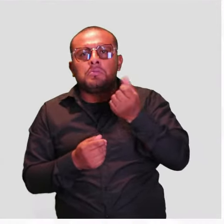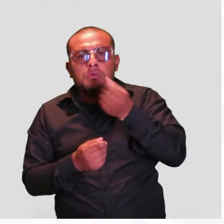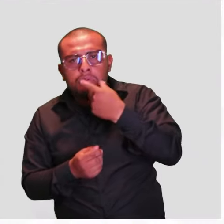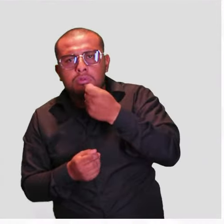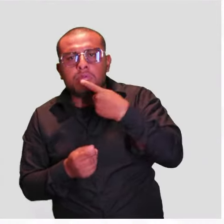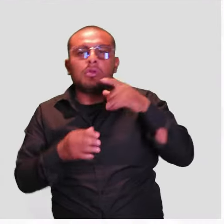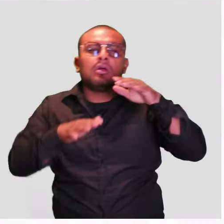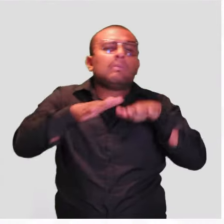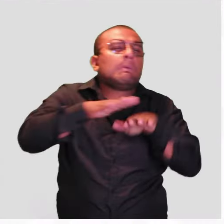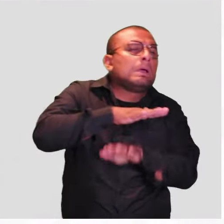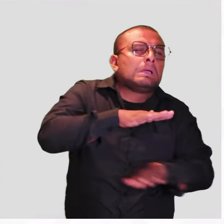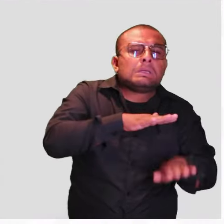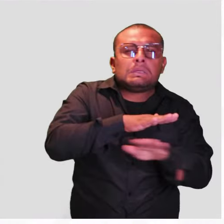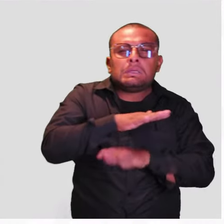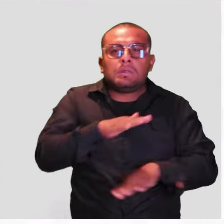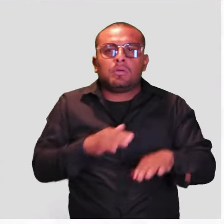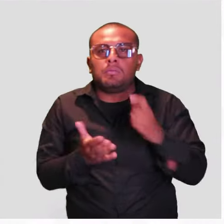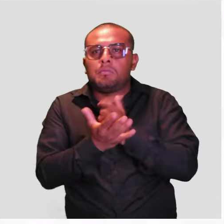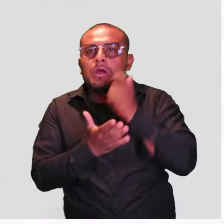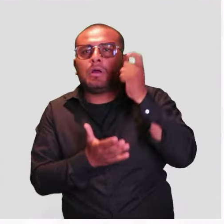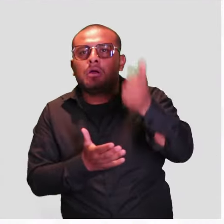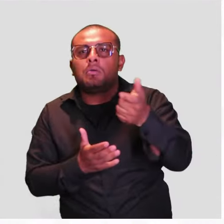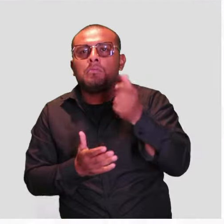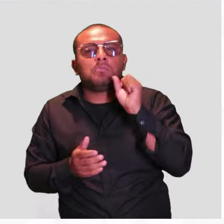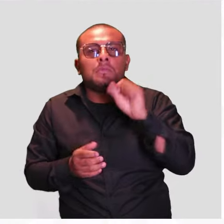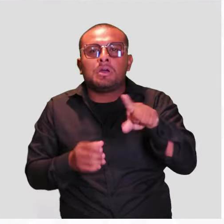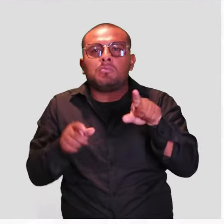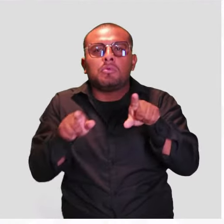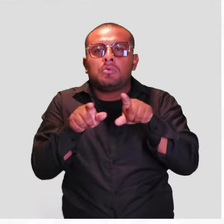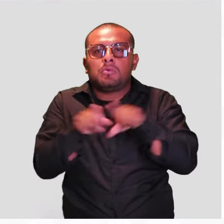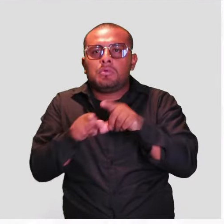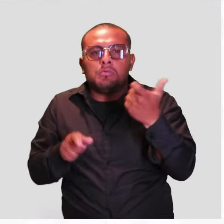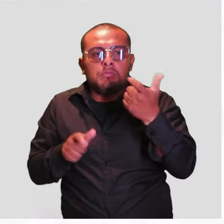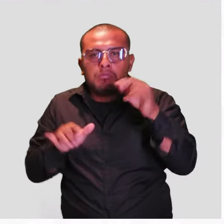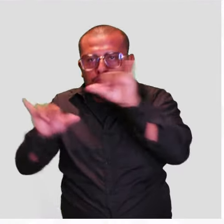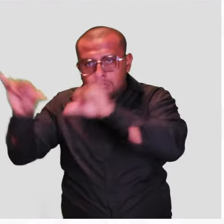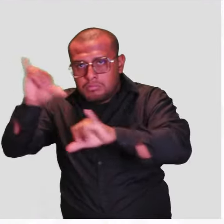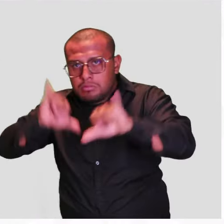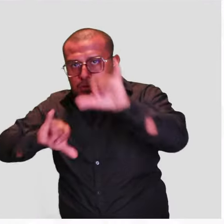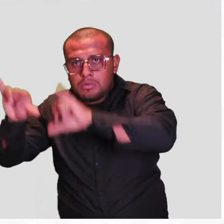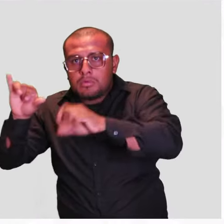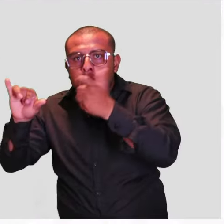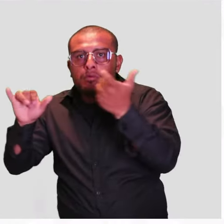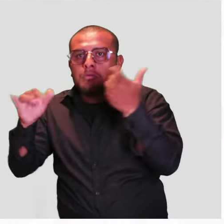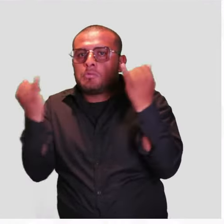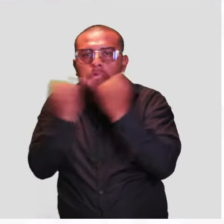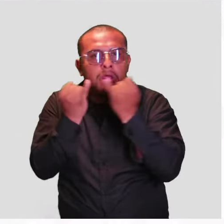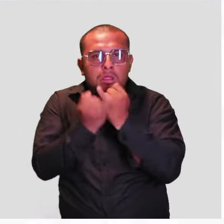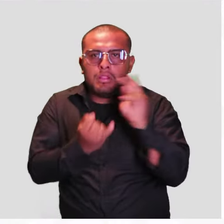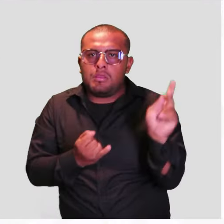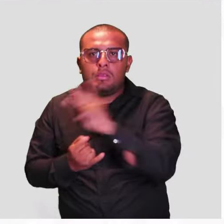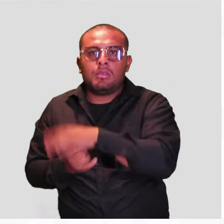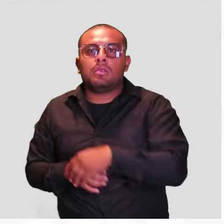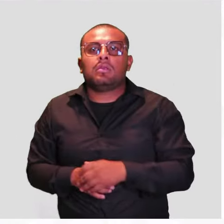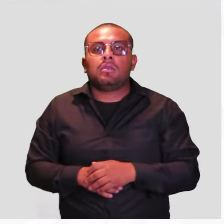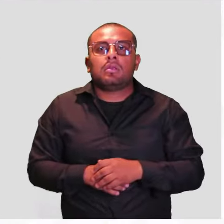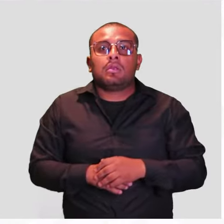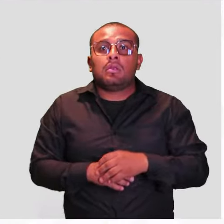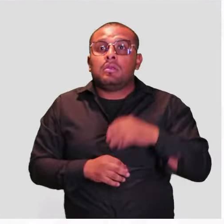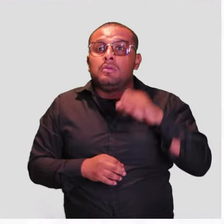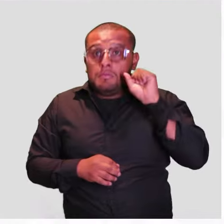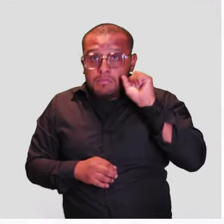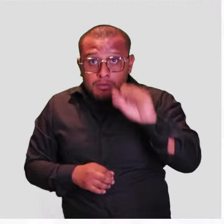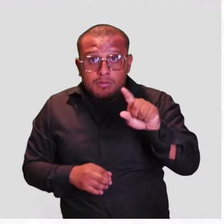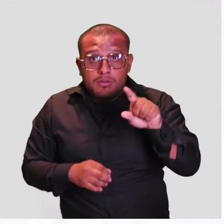a precio de laboratorio. Además, estamos platicando con empresas líderes en recuperación de mantenimiento de cuerpos de agua